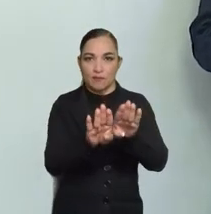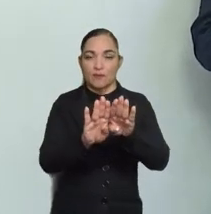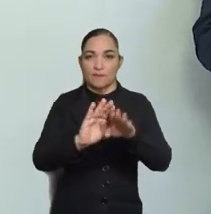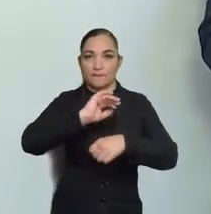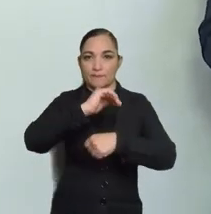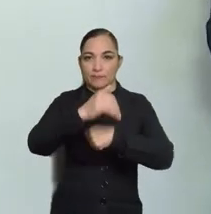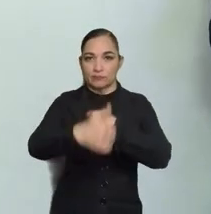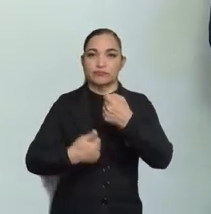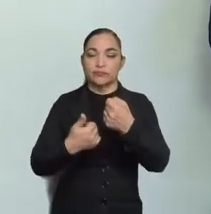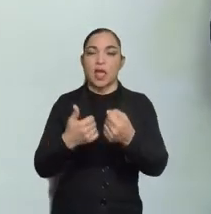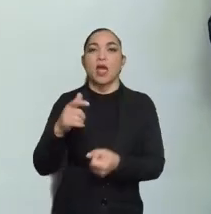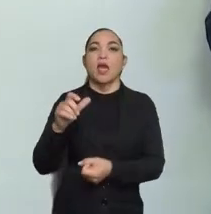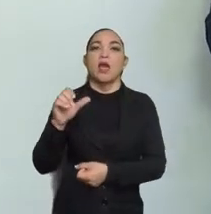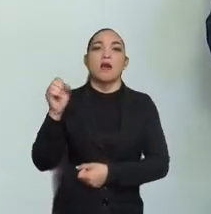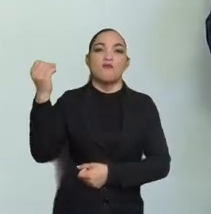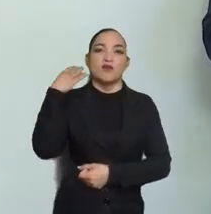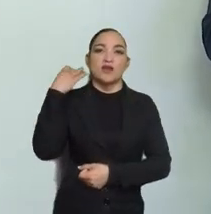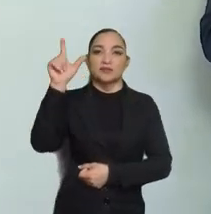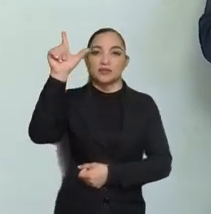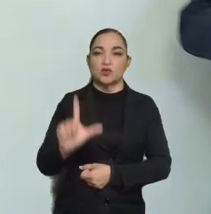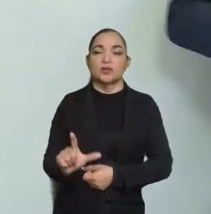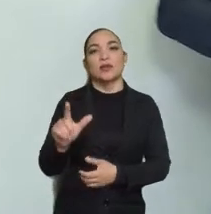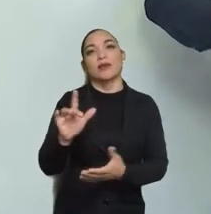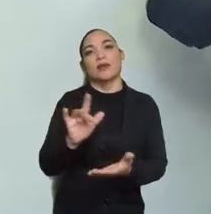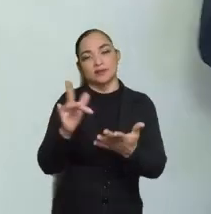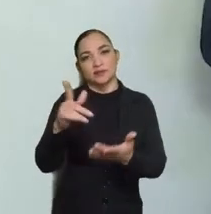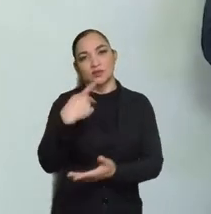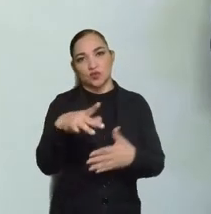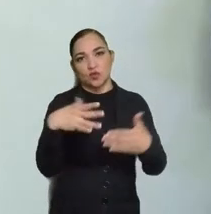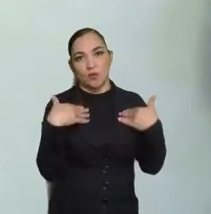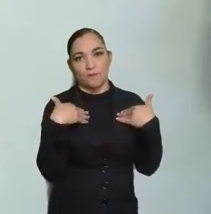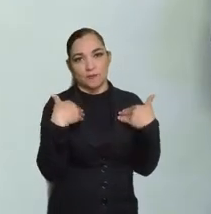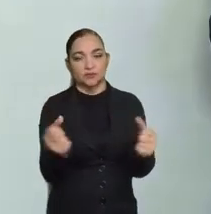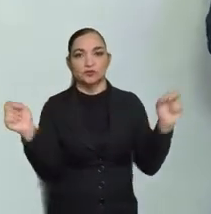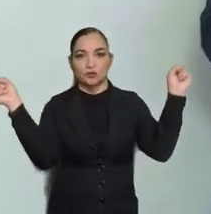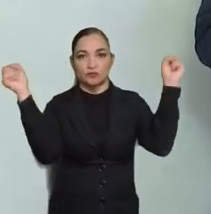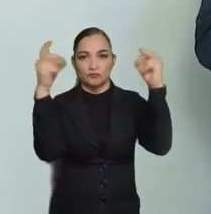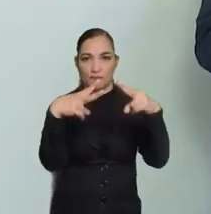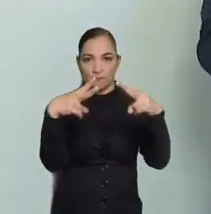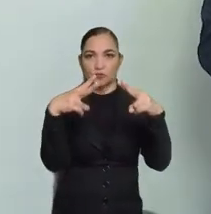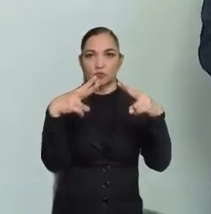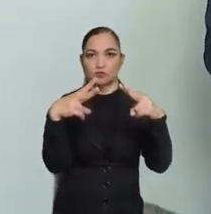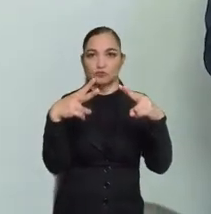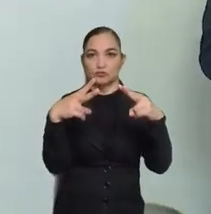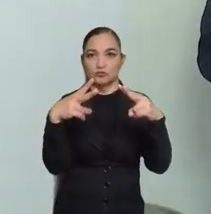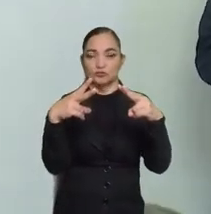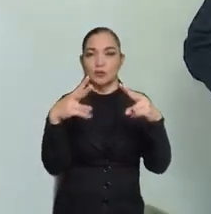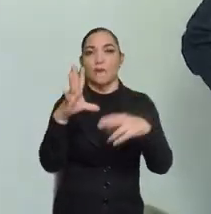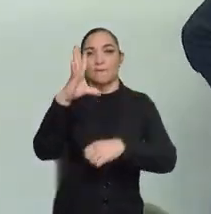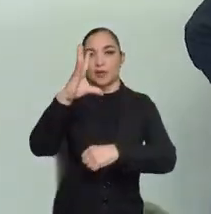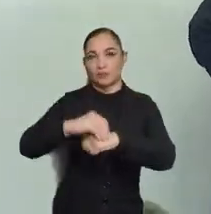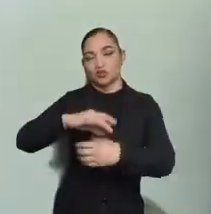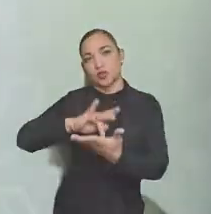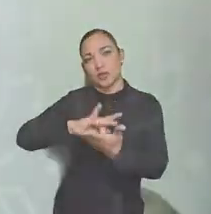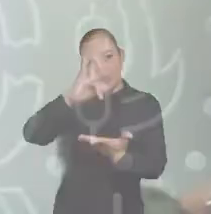Muchas gracias por su comprensión. Nos vemos en otra. Aquí estamos, con permiso, gracias.